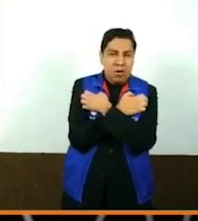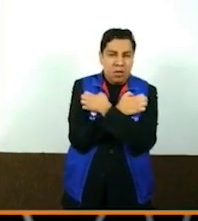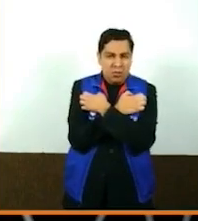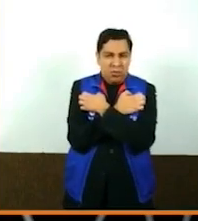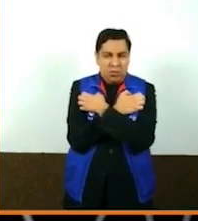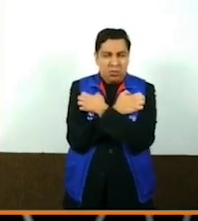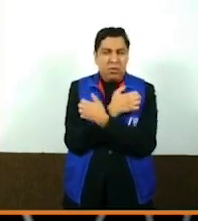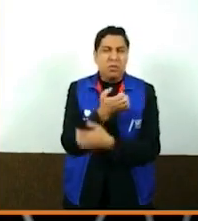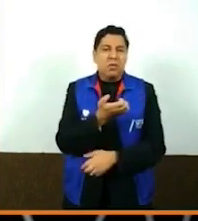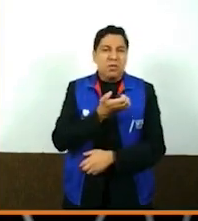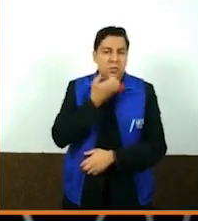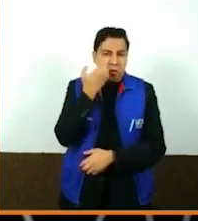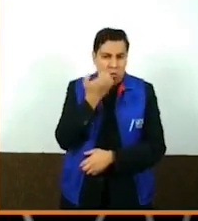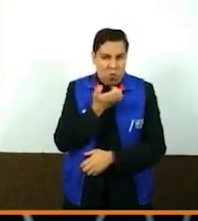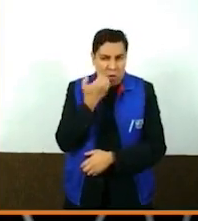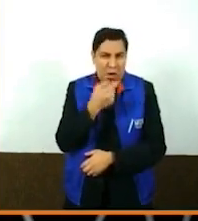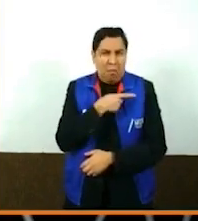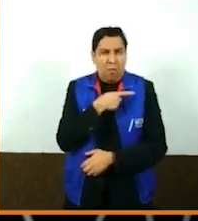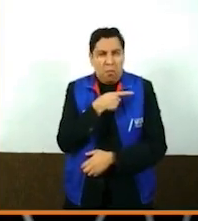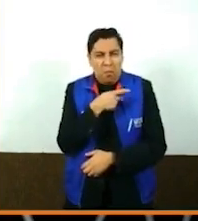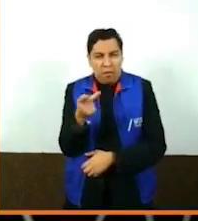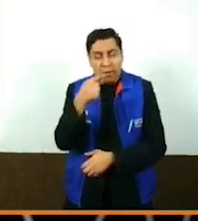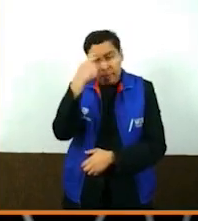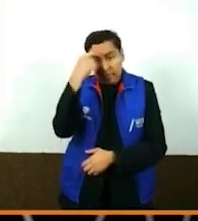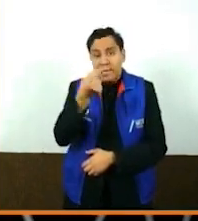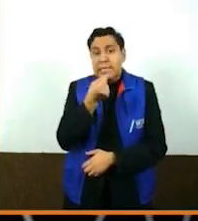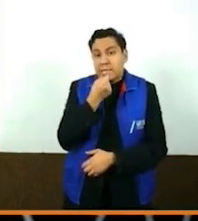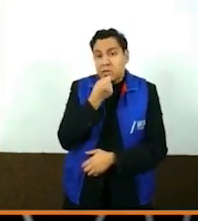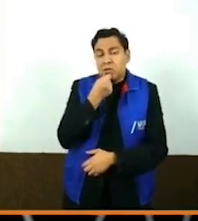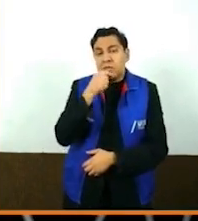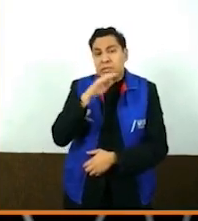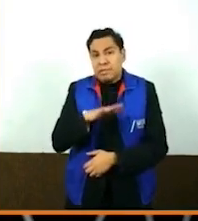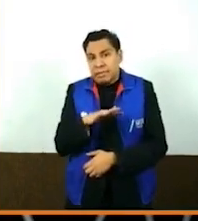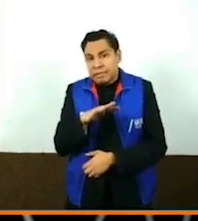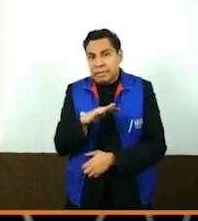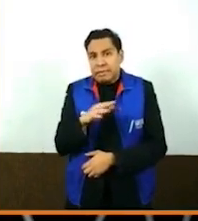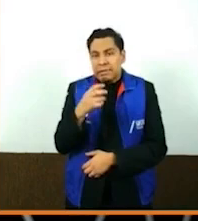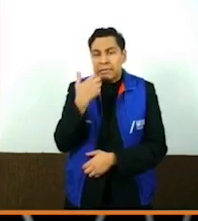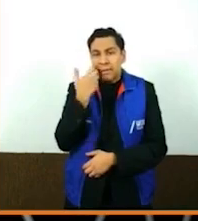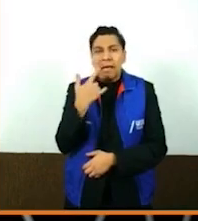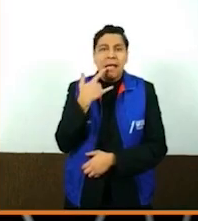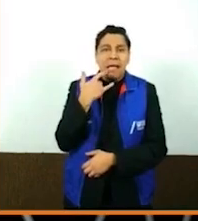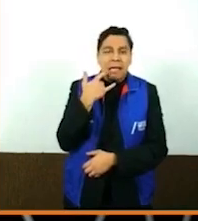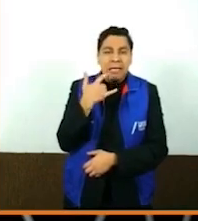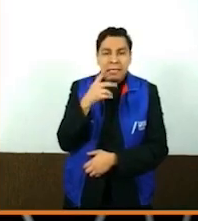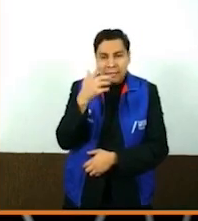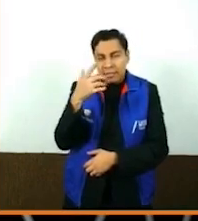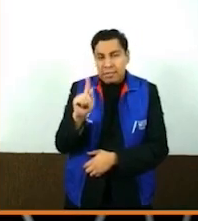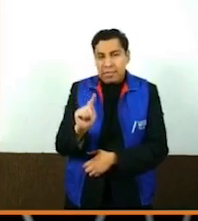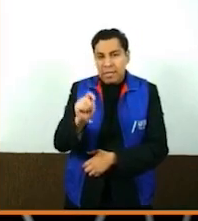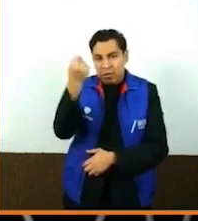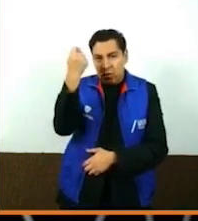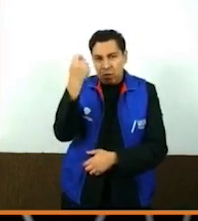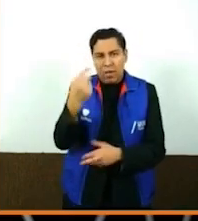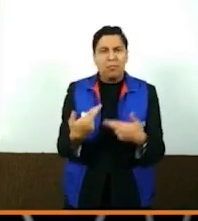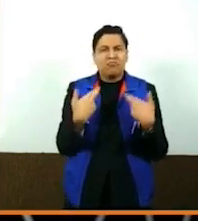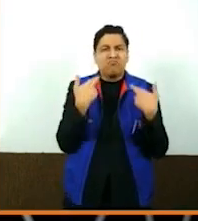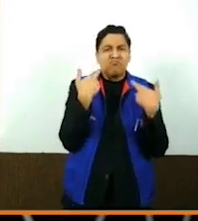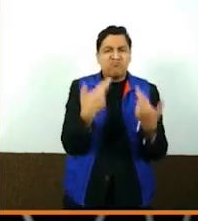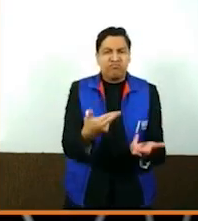podemos incentivar que las niñas y los niños tengan esa inquietud por la tecnología, de